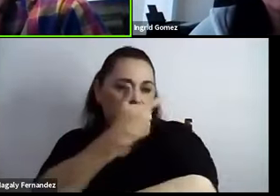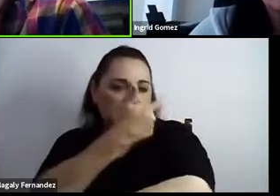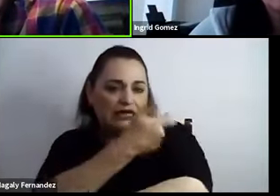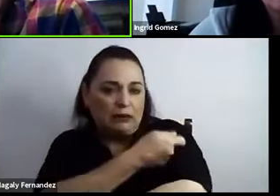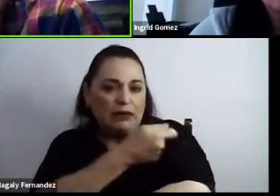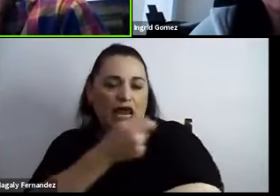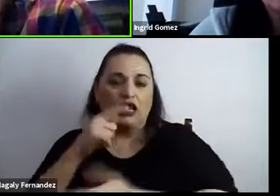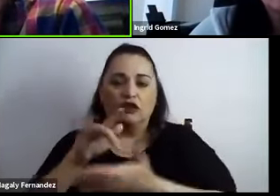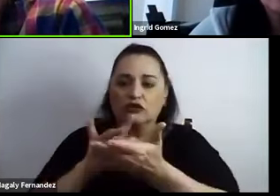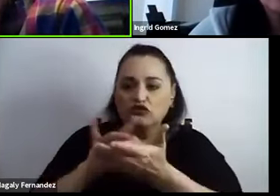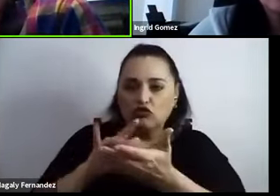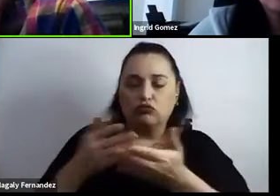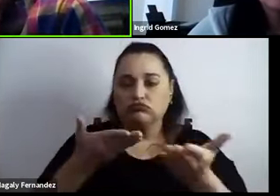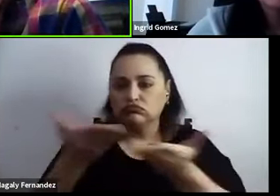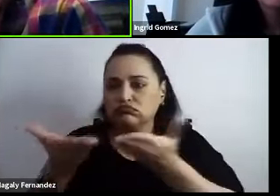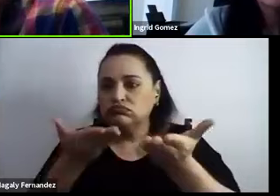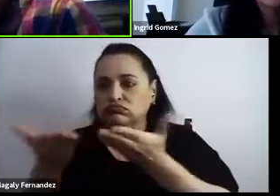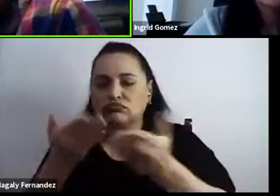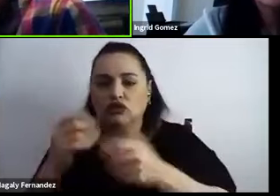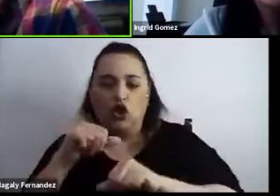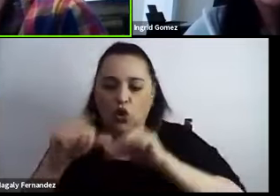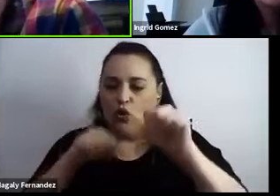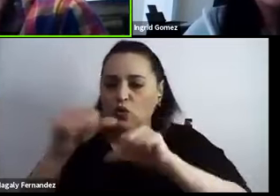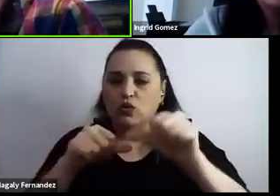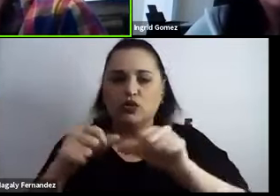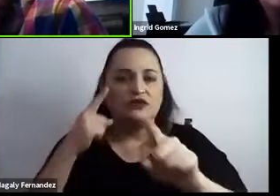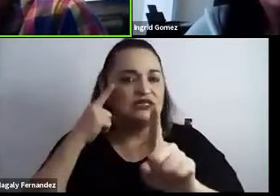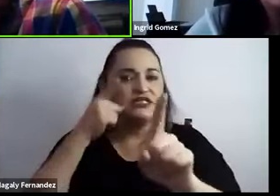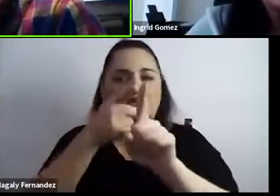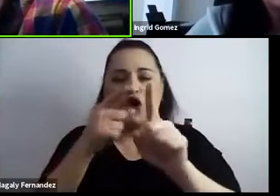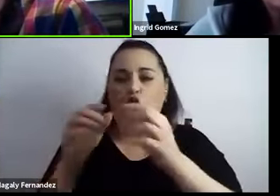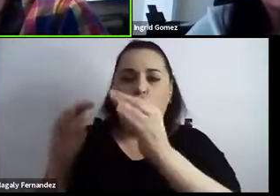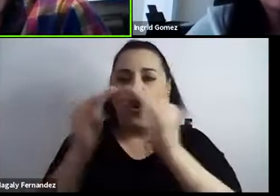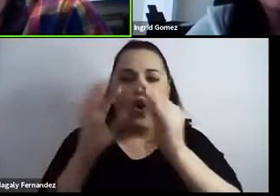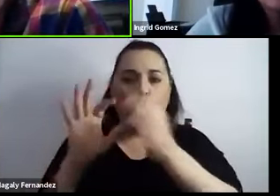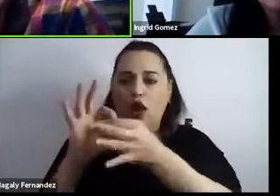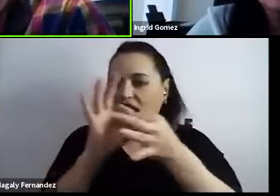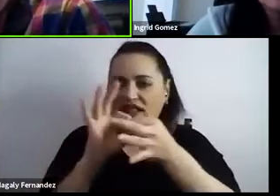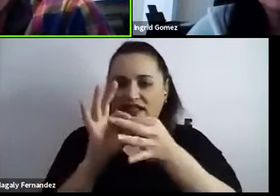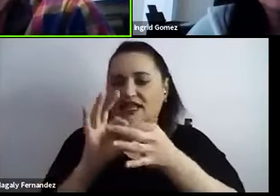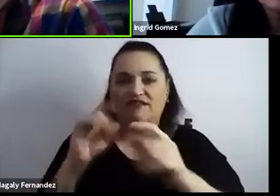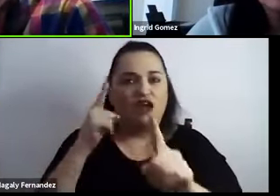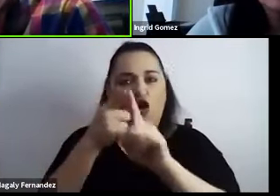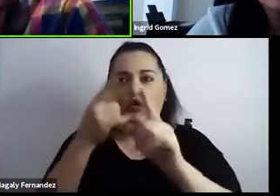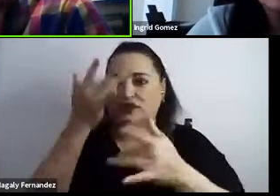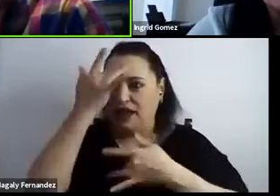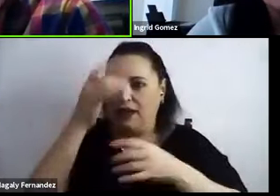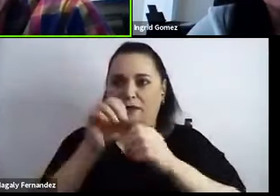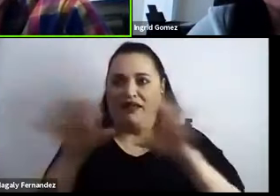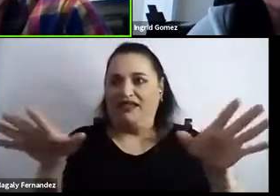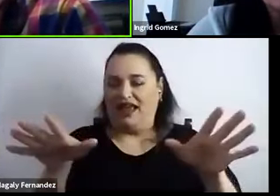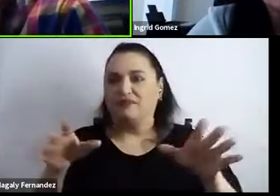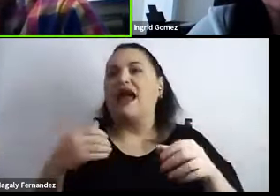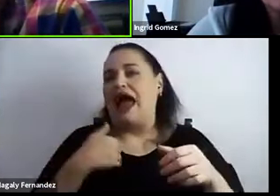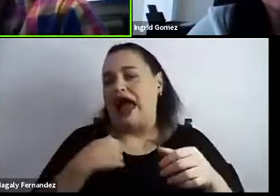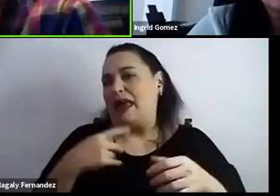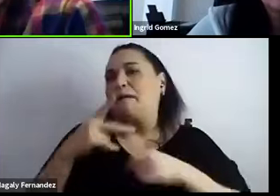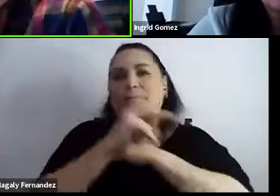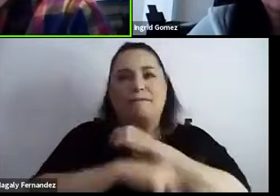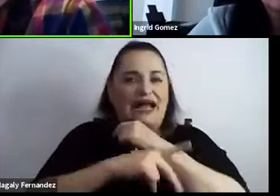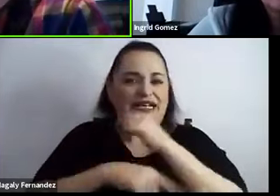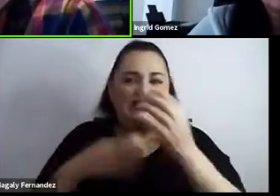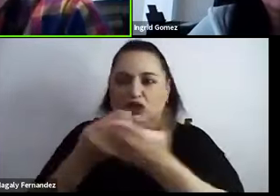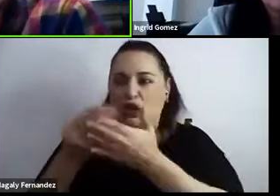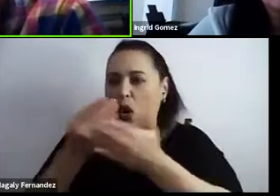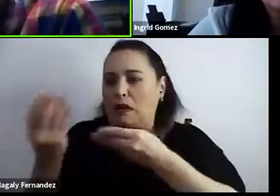y que luche de manera colectiva contra esta pandemia. Vemos ahora países, ¿verdad?, comprando